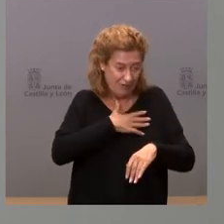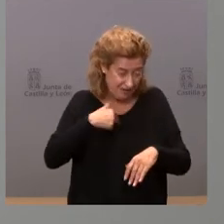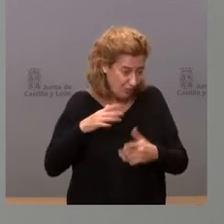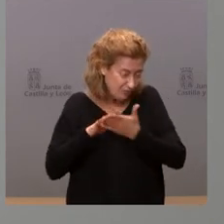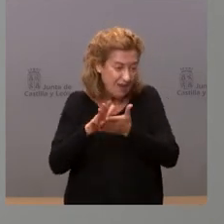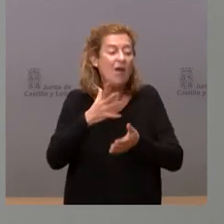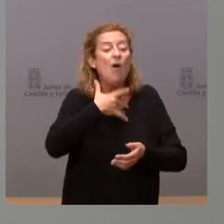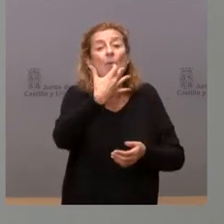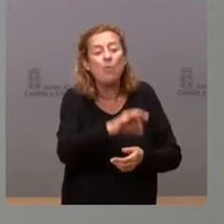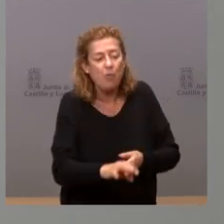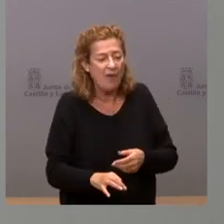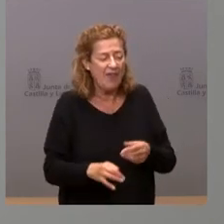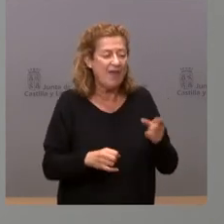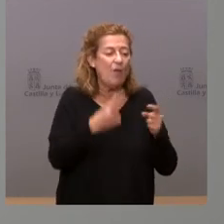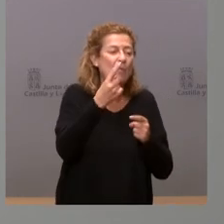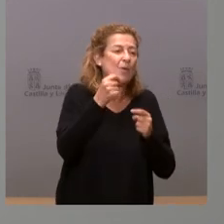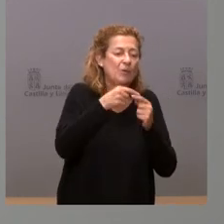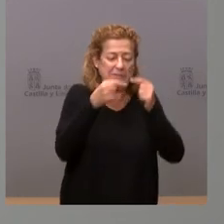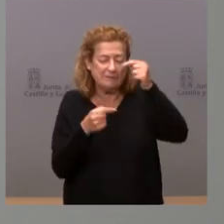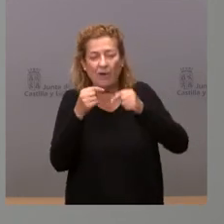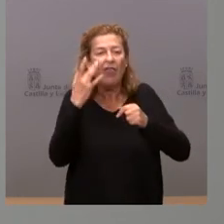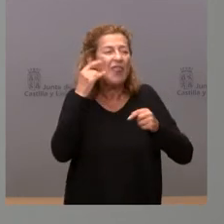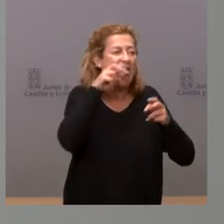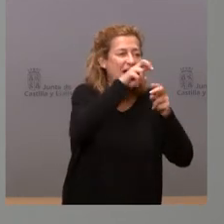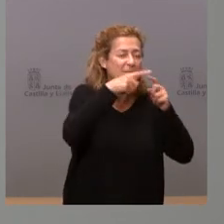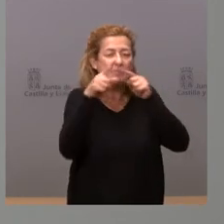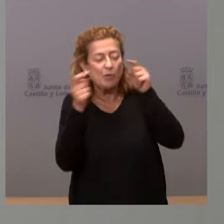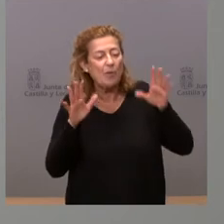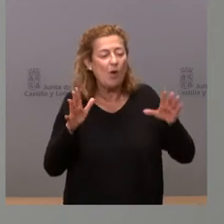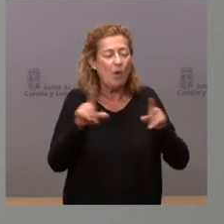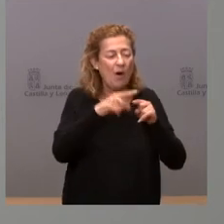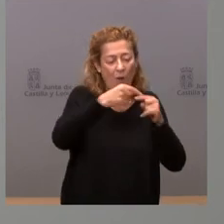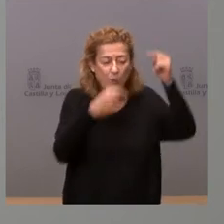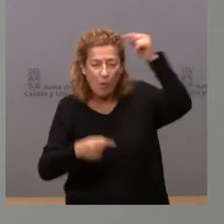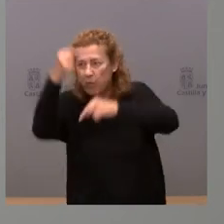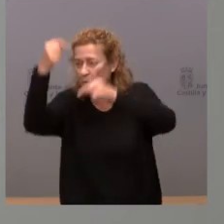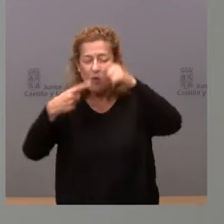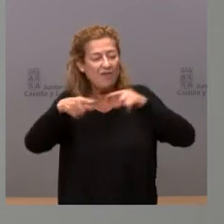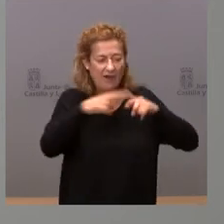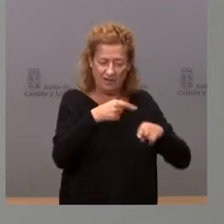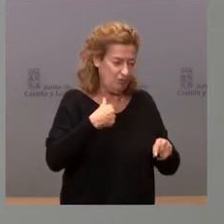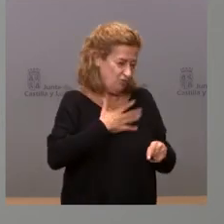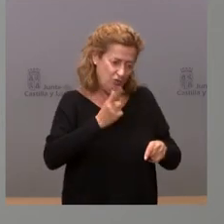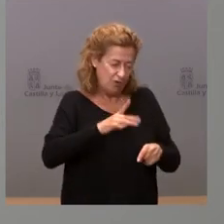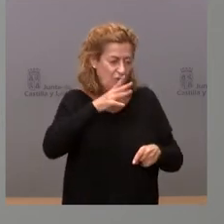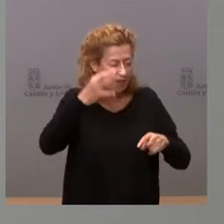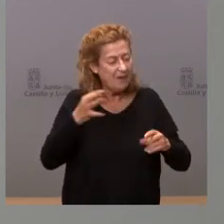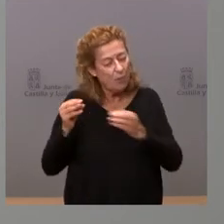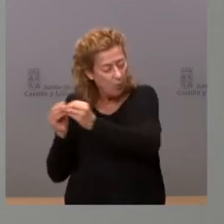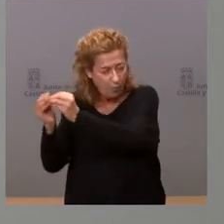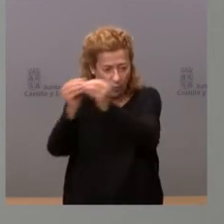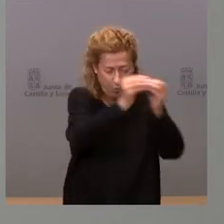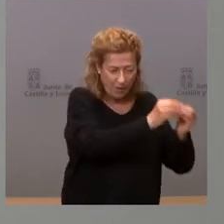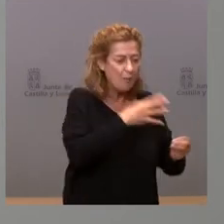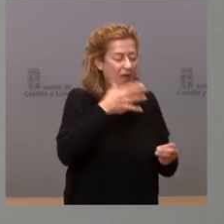podemos tener un decalaje pequeño de fechas pero no podemos permitirnos que haya grandes diferencias de fecha entre unas provincias realmente tenemos